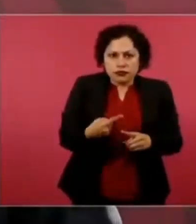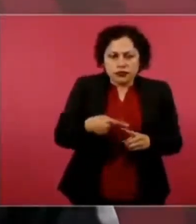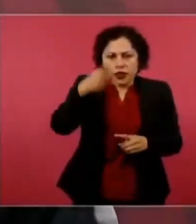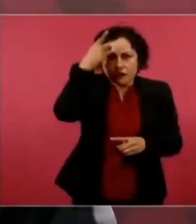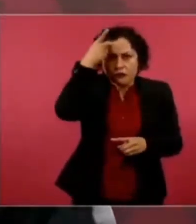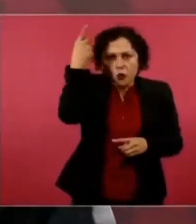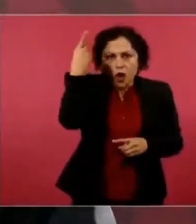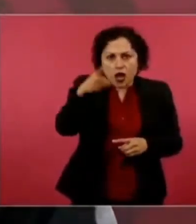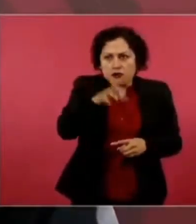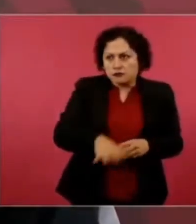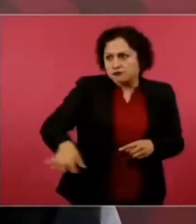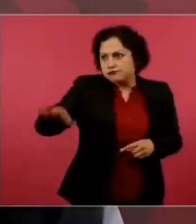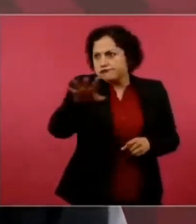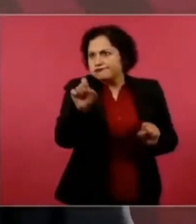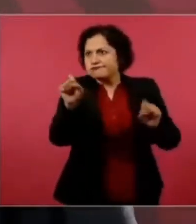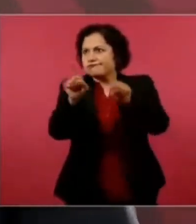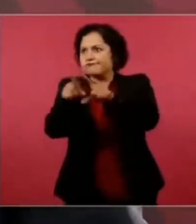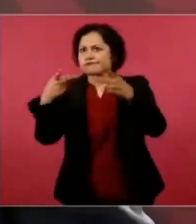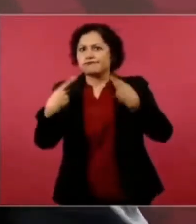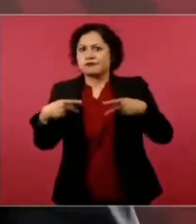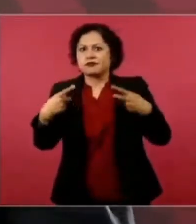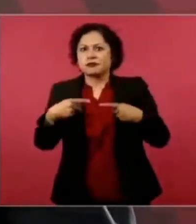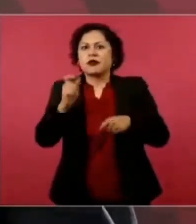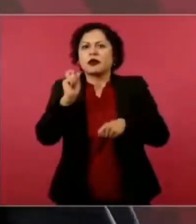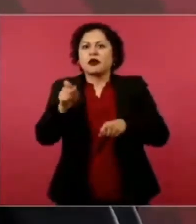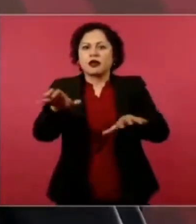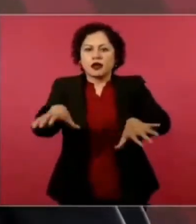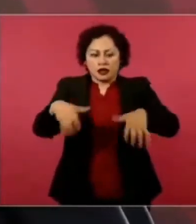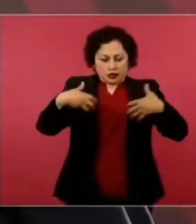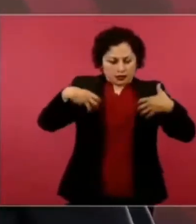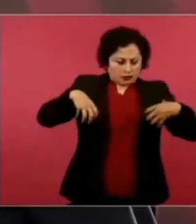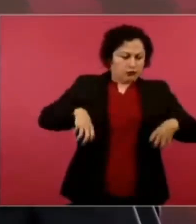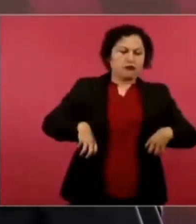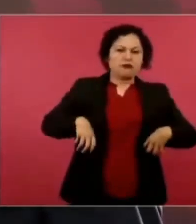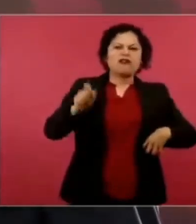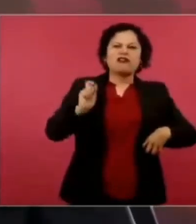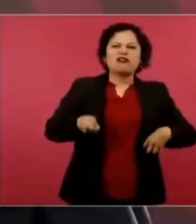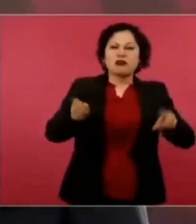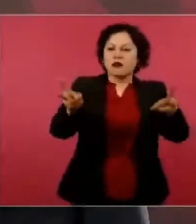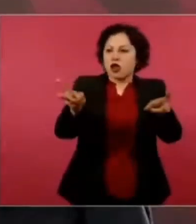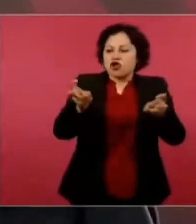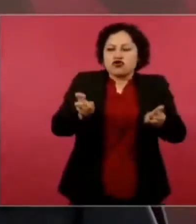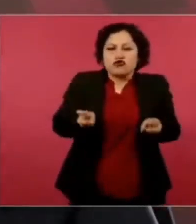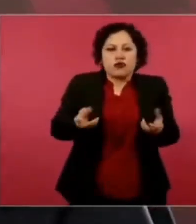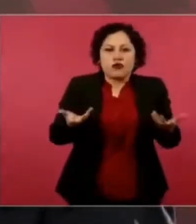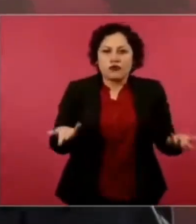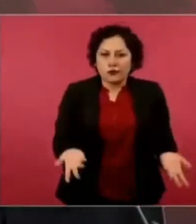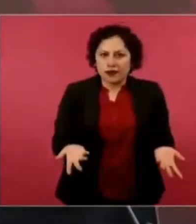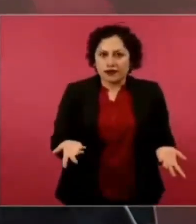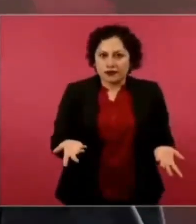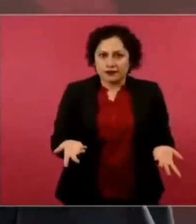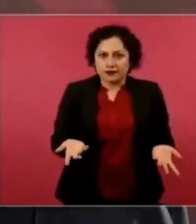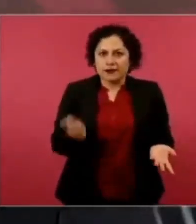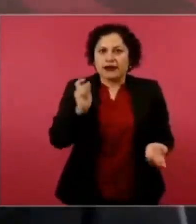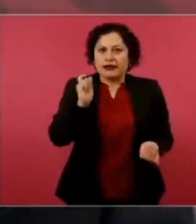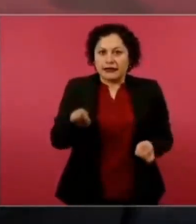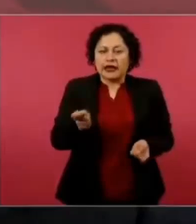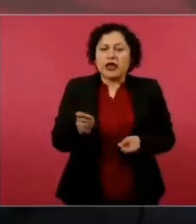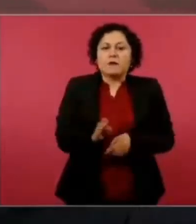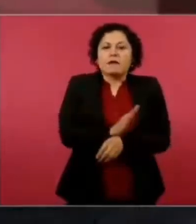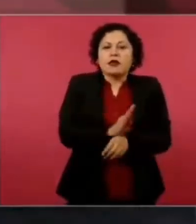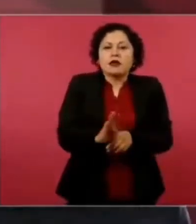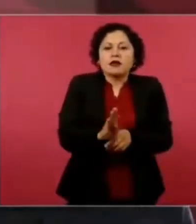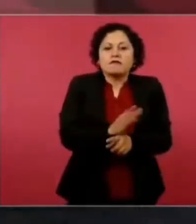pueblo. Era una minoría la que se beneficiaba y tenía a periodistas, a medios